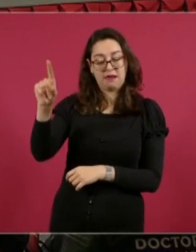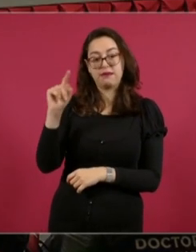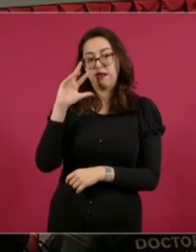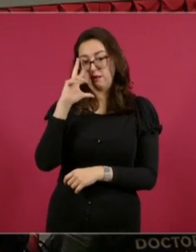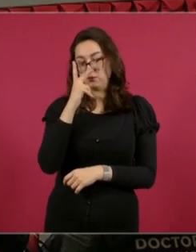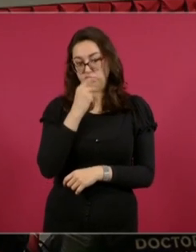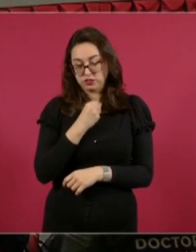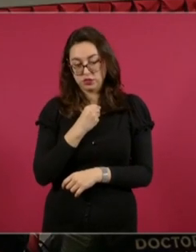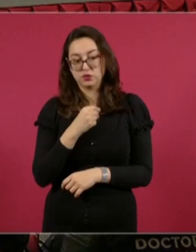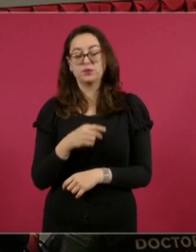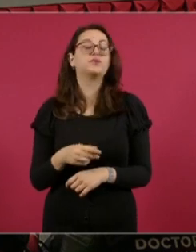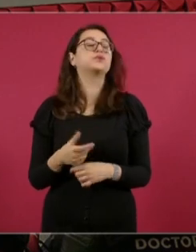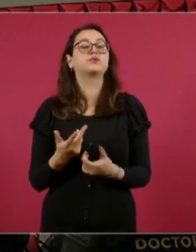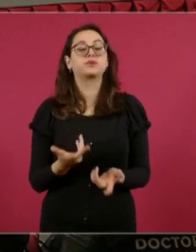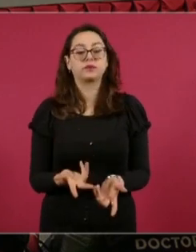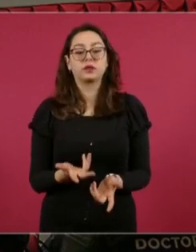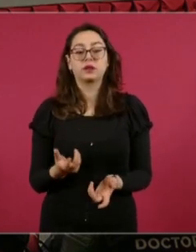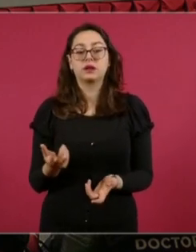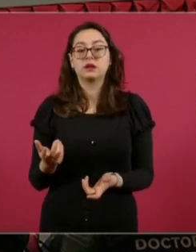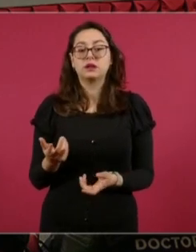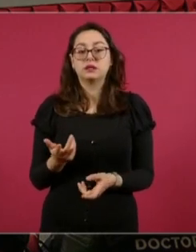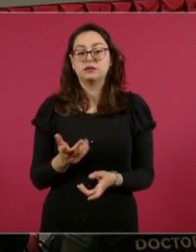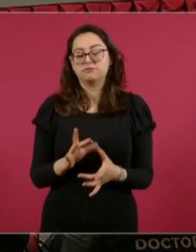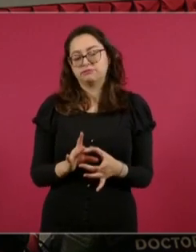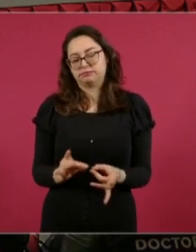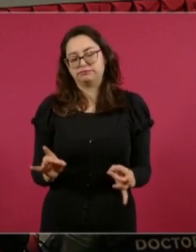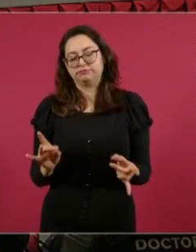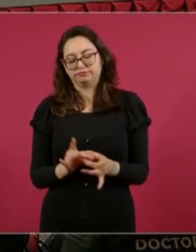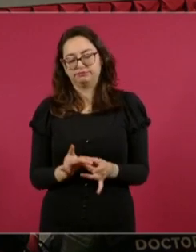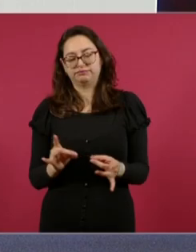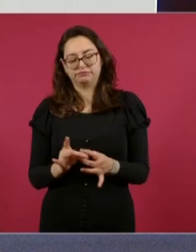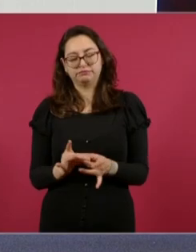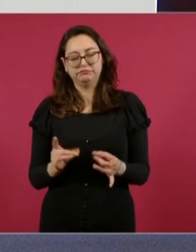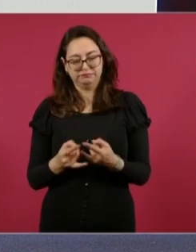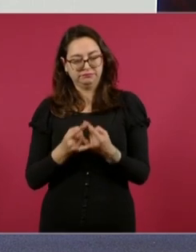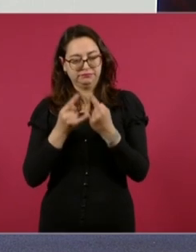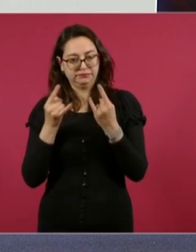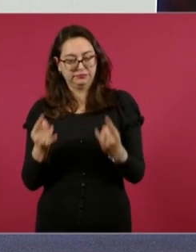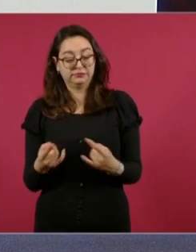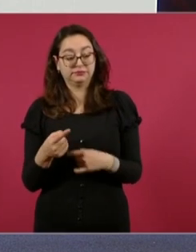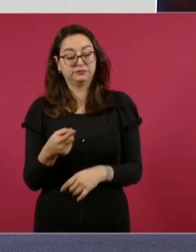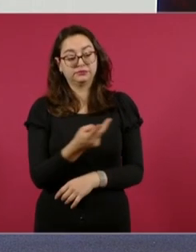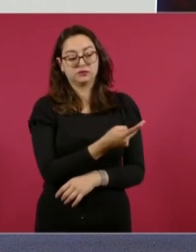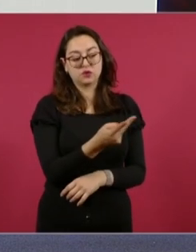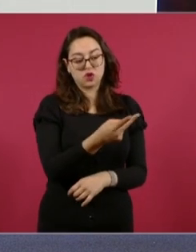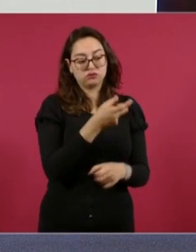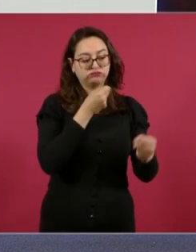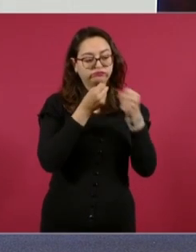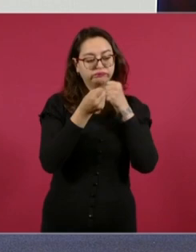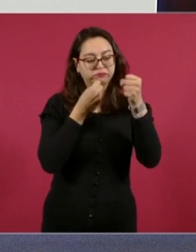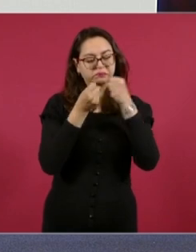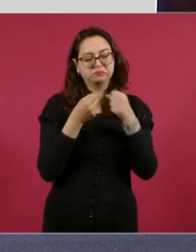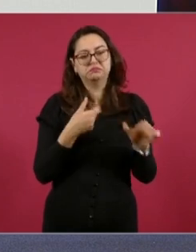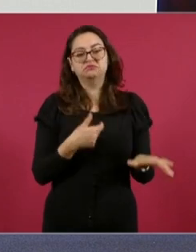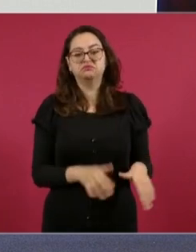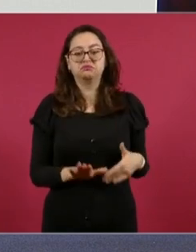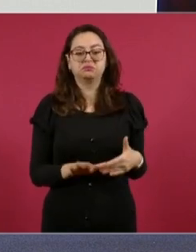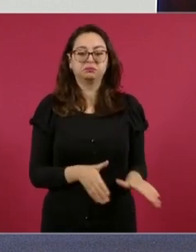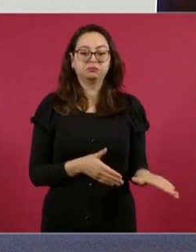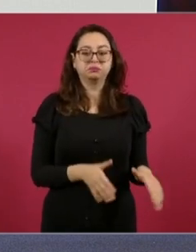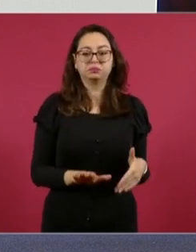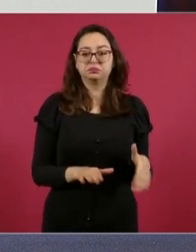Las investigaciones indican que las víctimas circulaban por las calles de la colonia Las Pilas en Hermosillo, cuando los